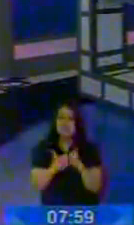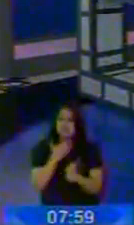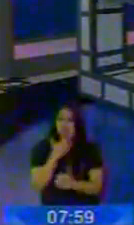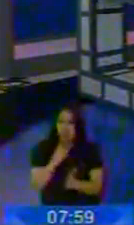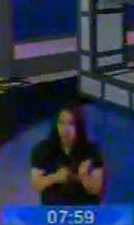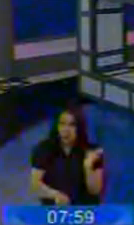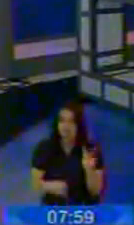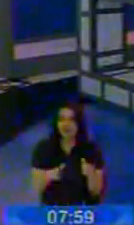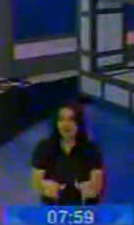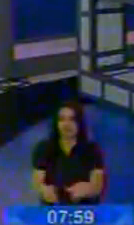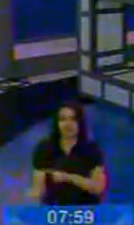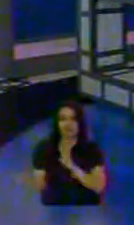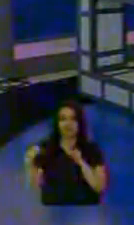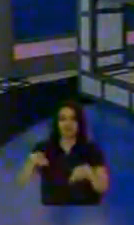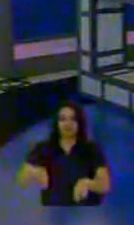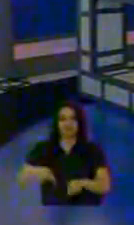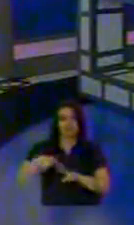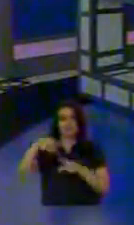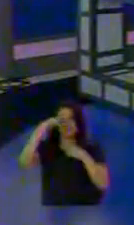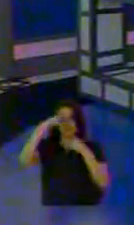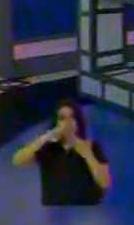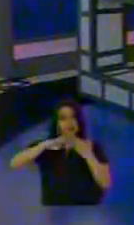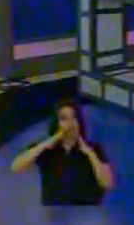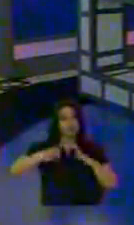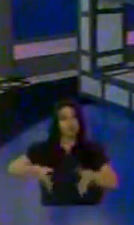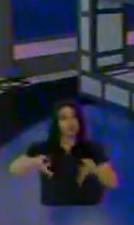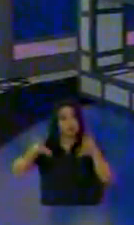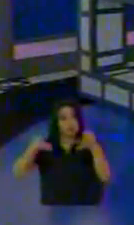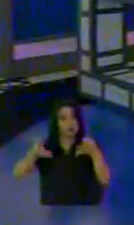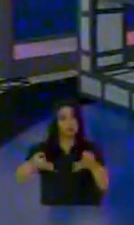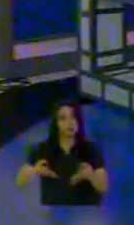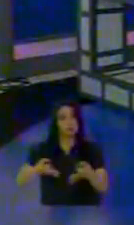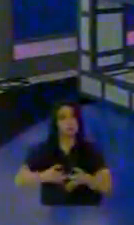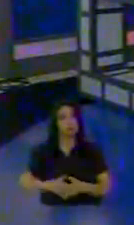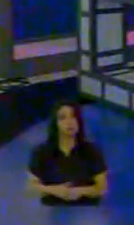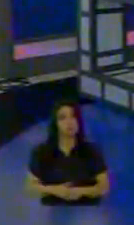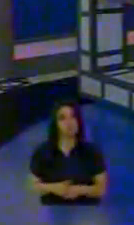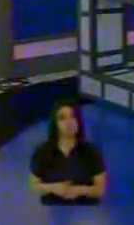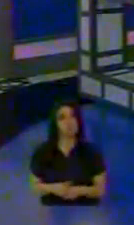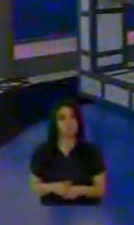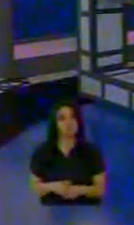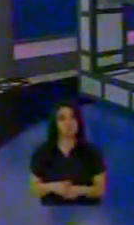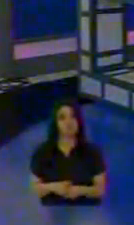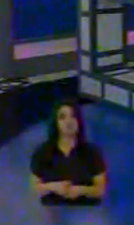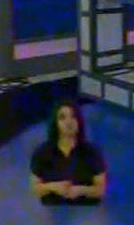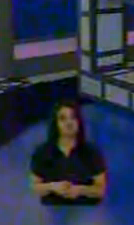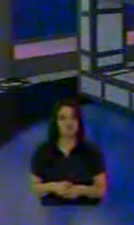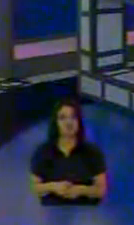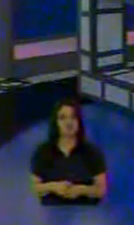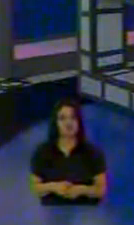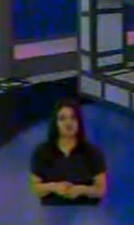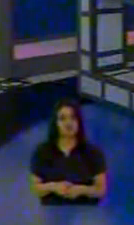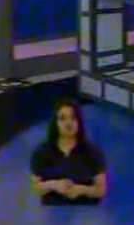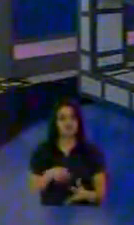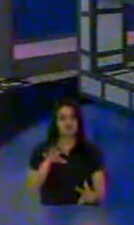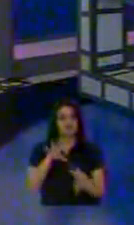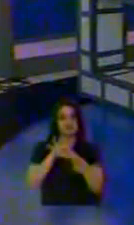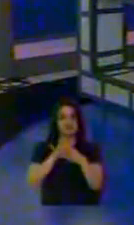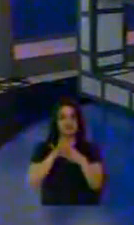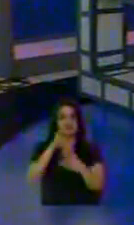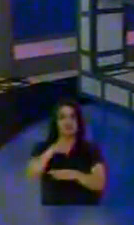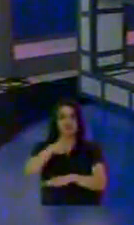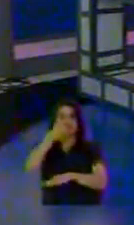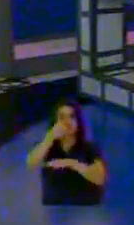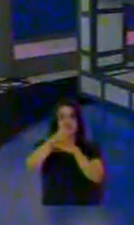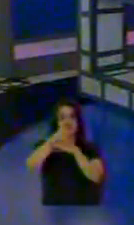a este, el primer noticiero de la comunidad, noticiero que sí cumple, les decimos, y que está trabajando de la mano con las